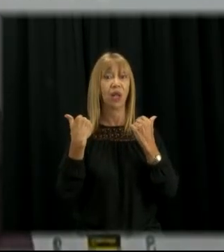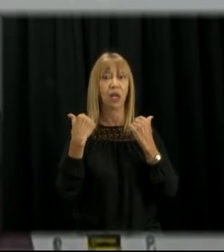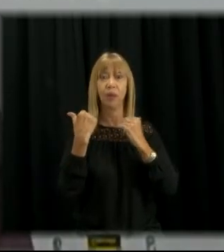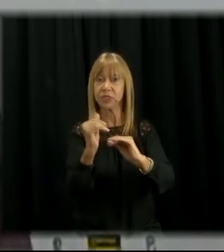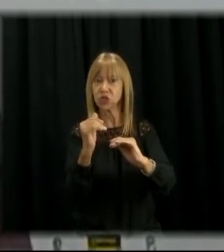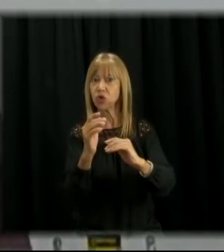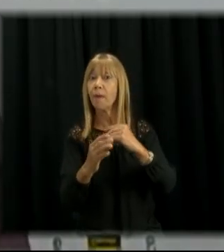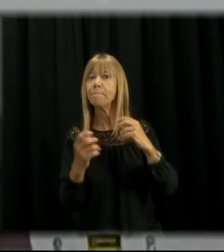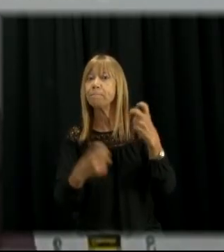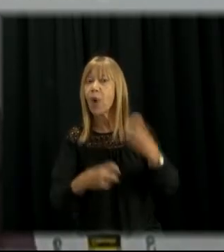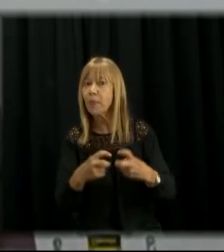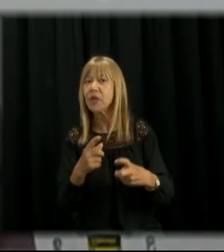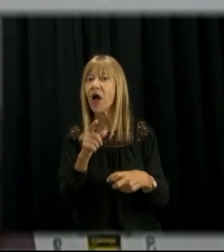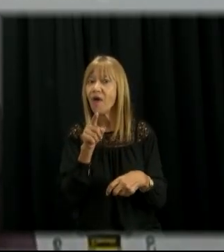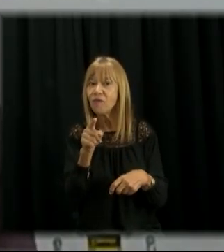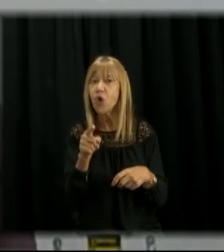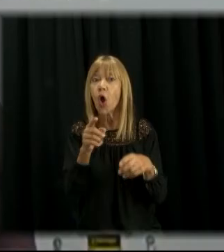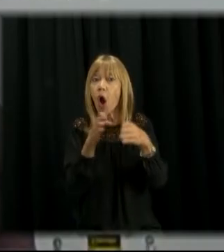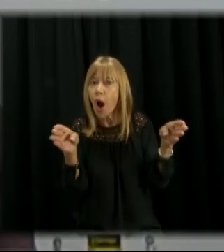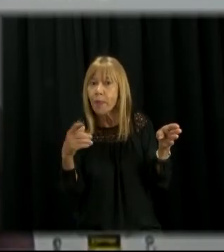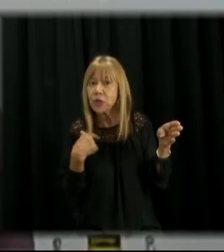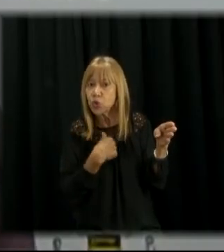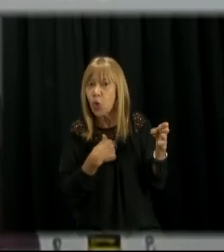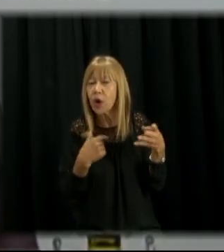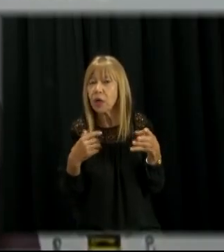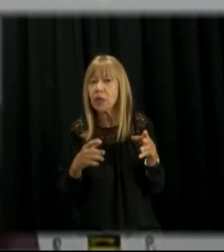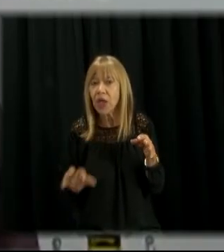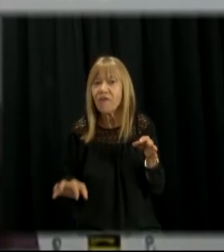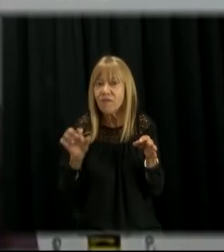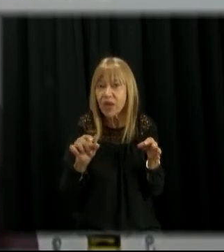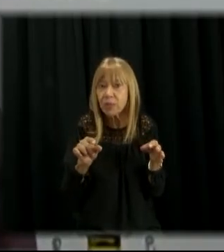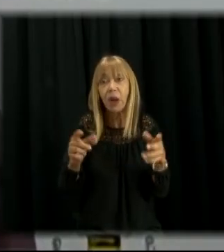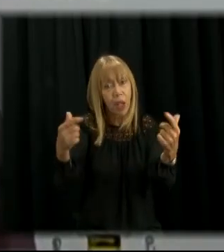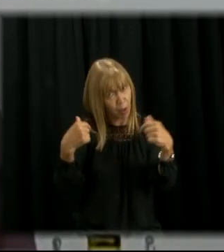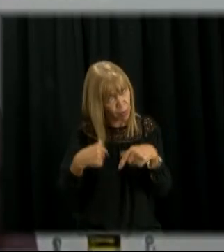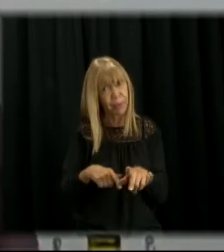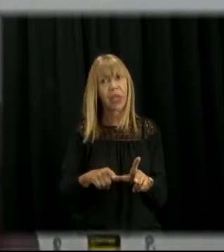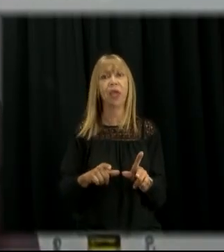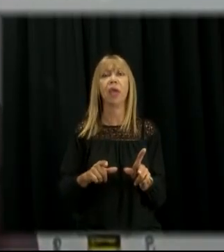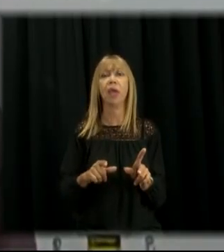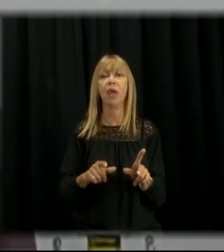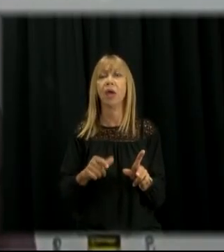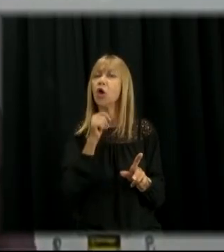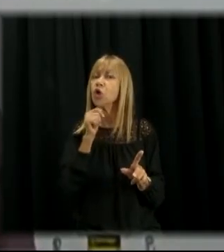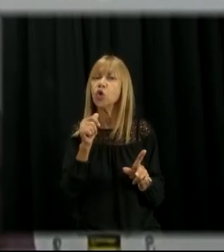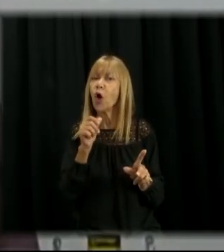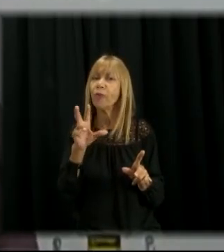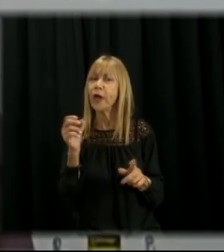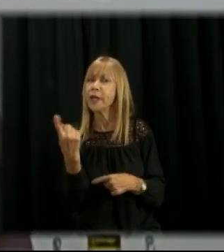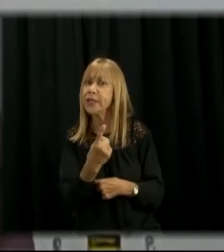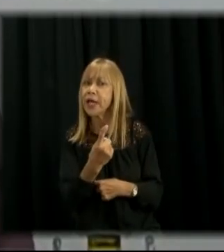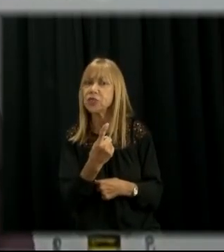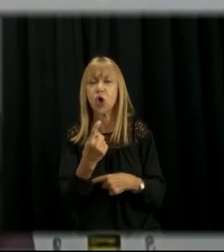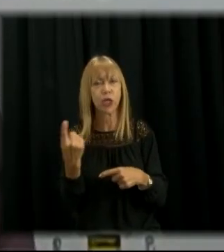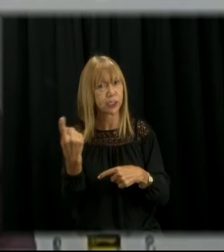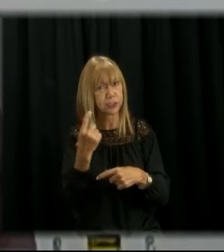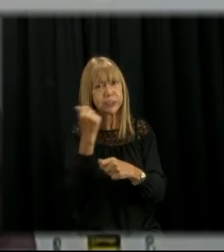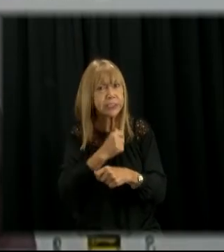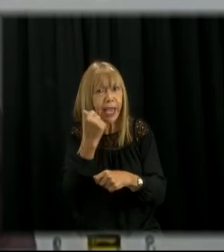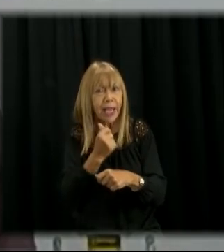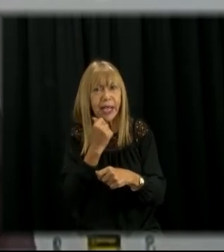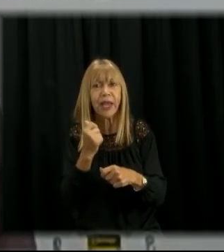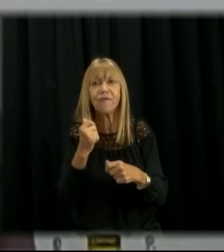tenemos limitaciones. Y si están abiertos a atenderlos, cuenten conmigo. No 30